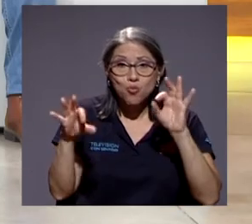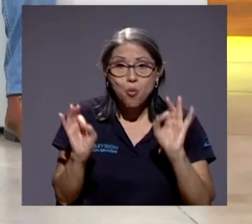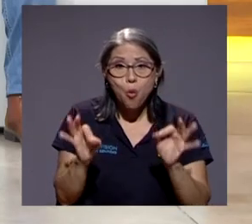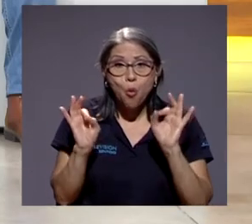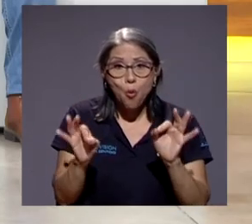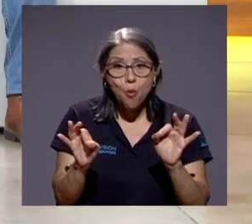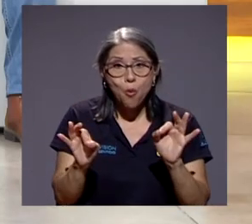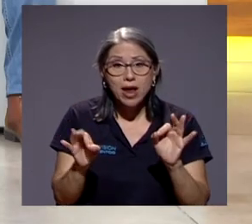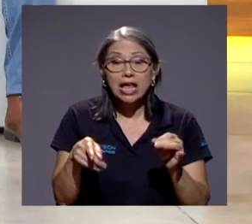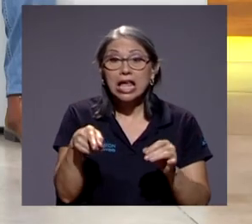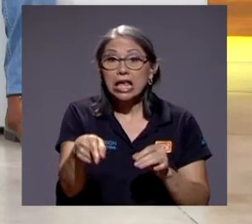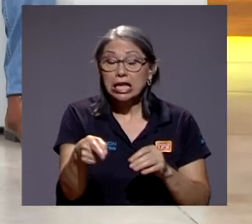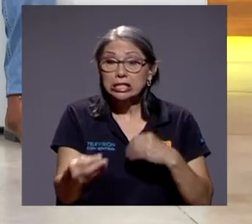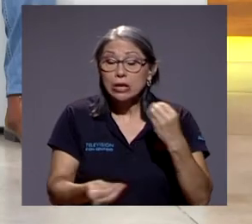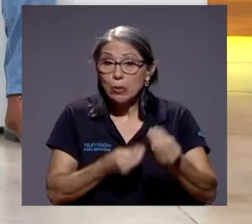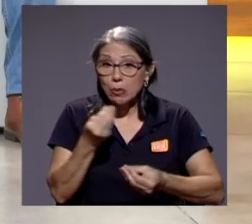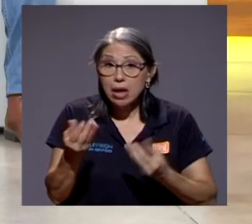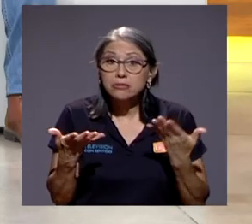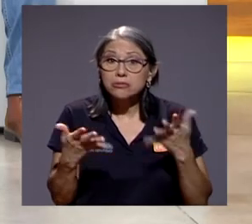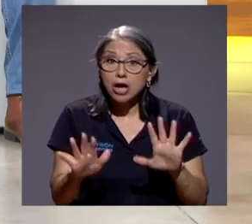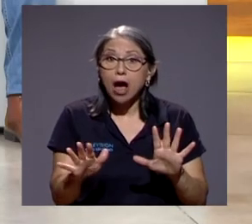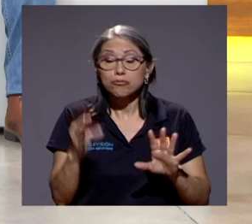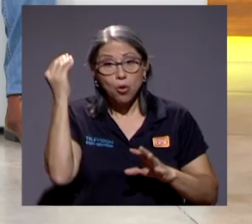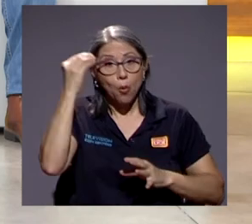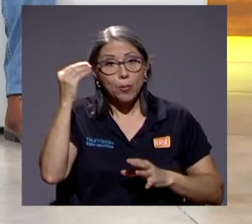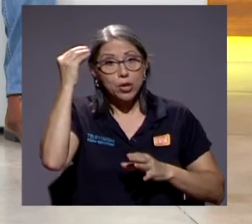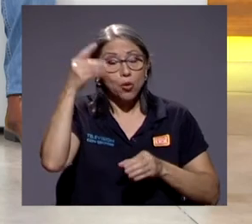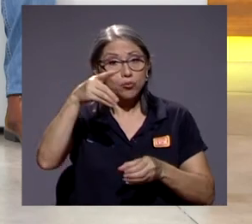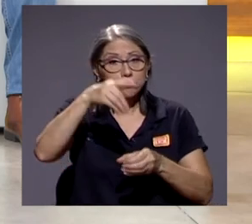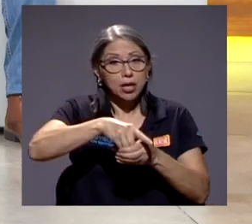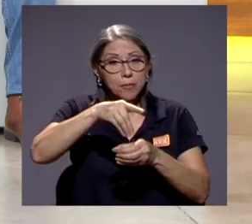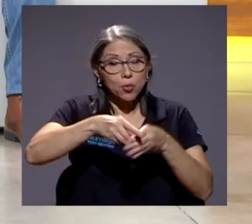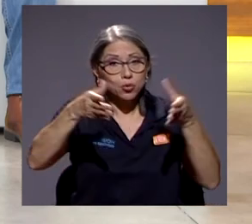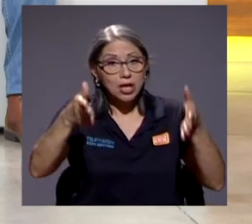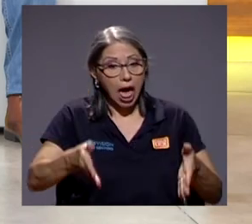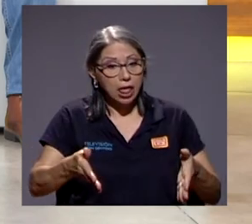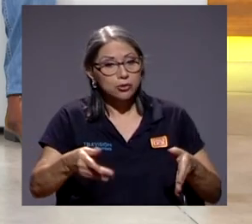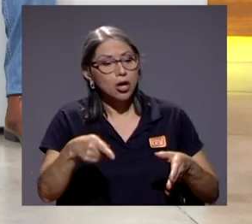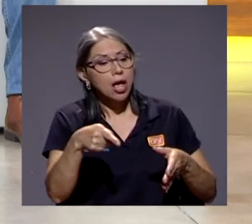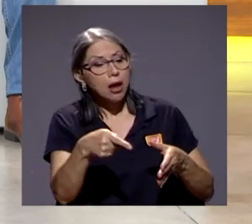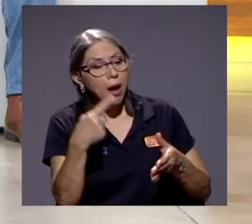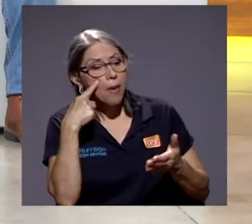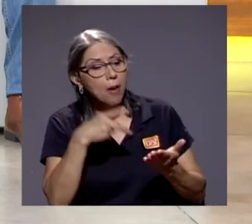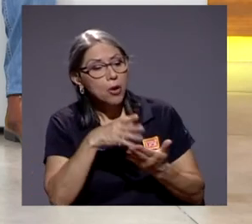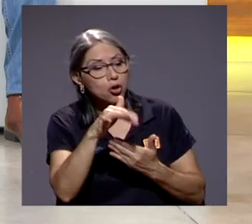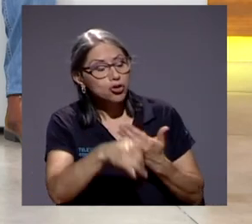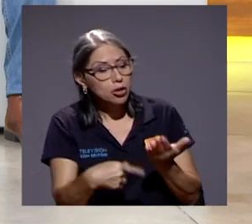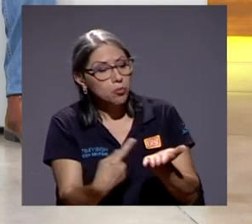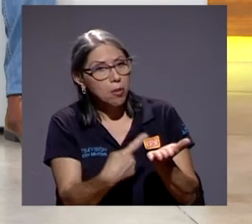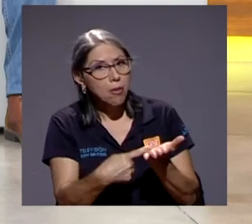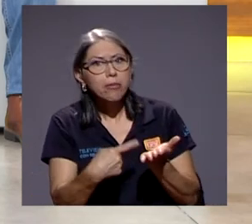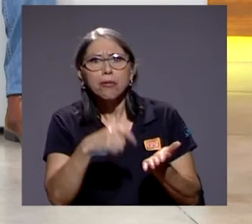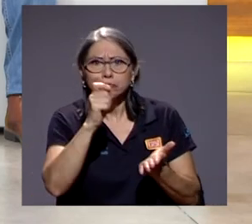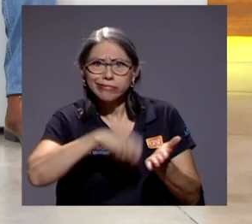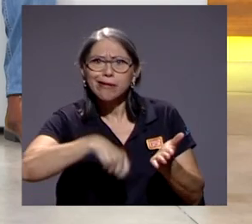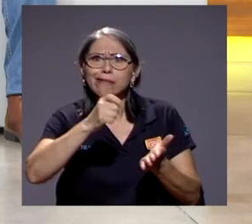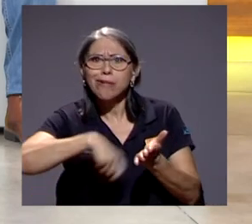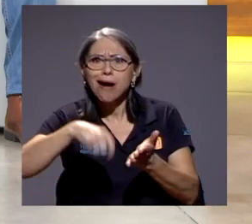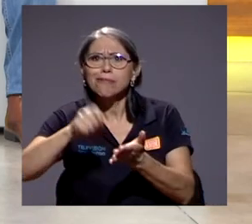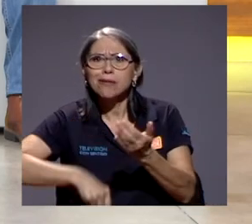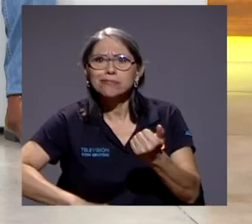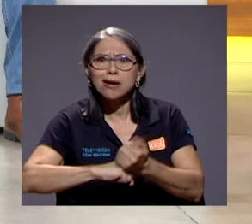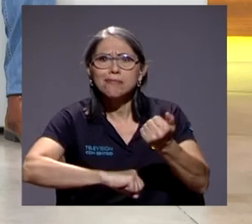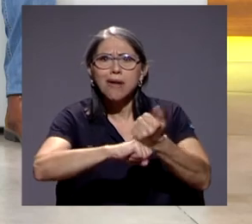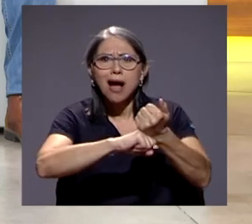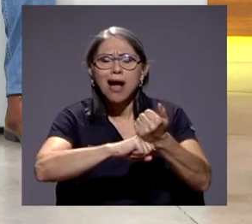ve reflejado en la posición de diputados y diputadas que están suscribiendo este proyecto que lo están apoyando porque entienden ya y